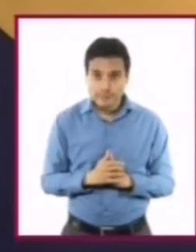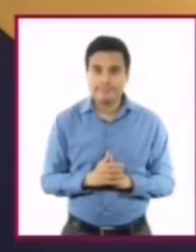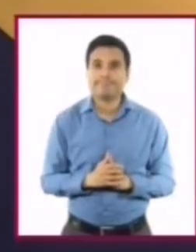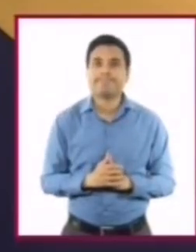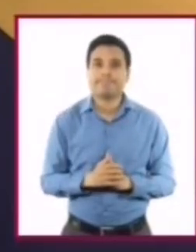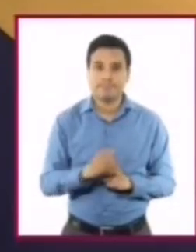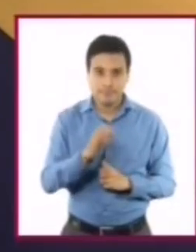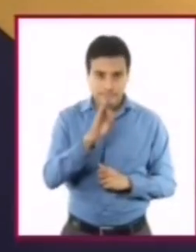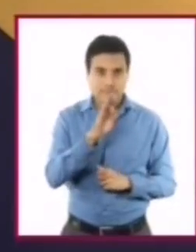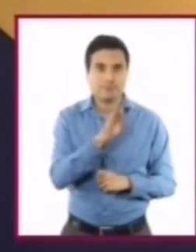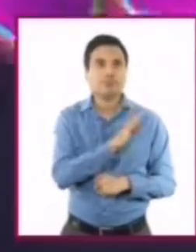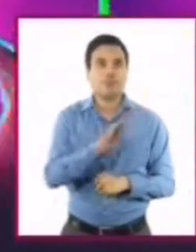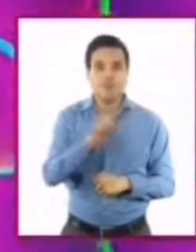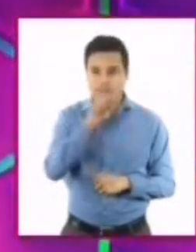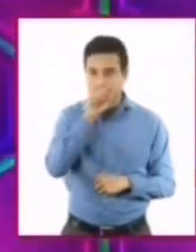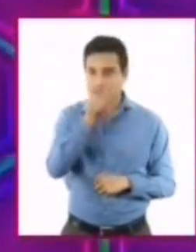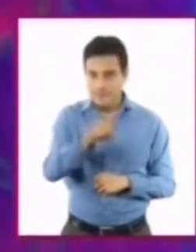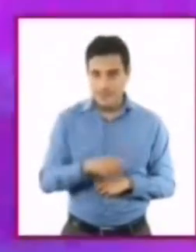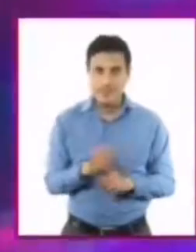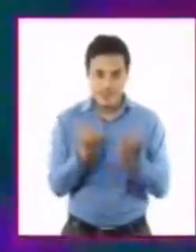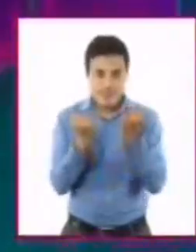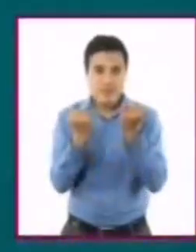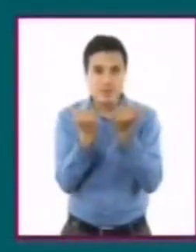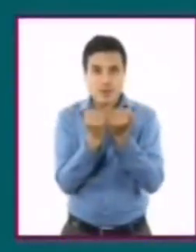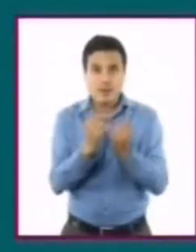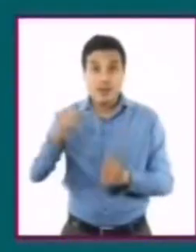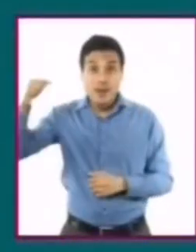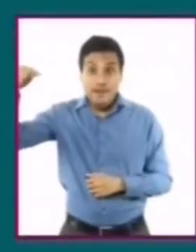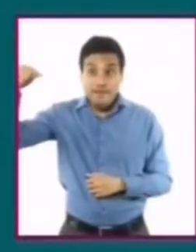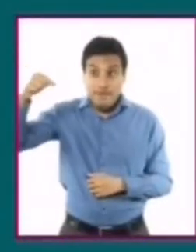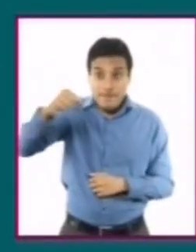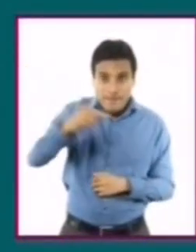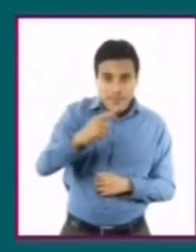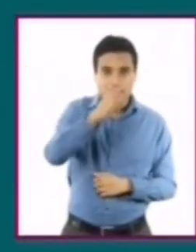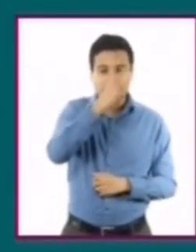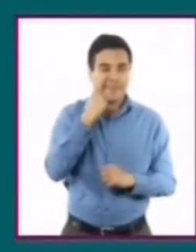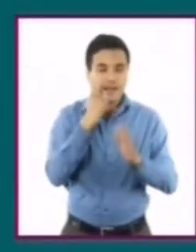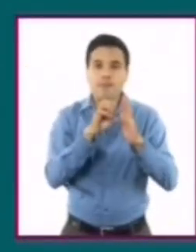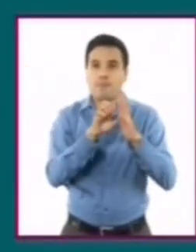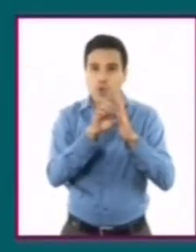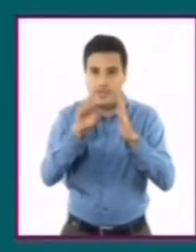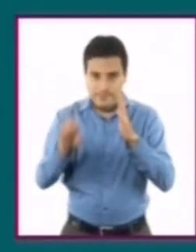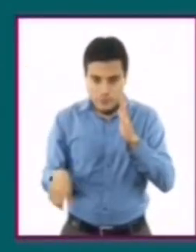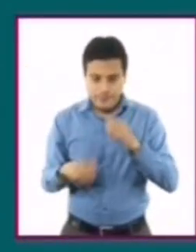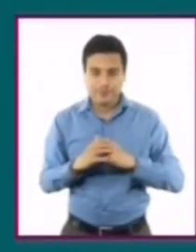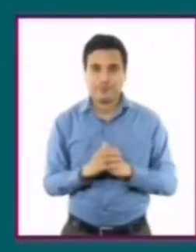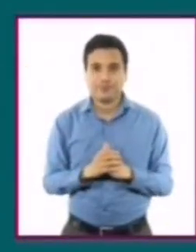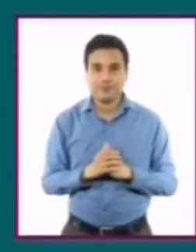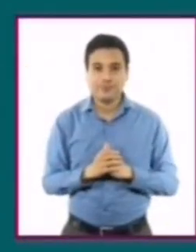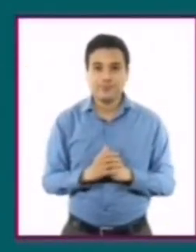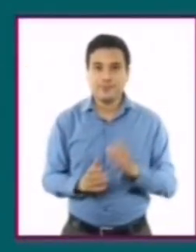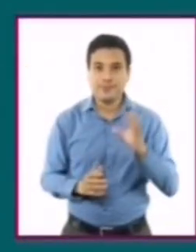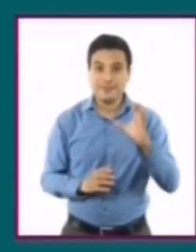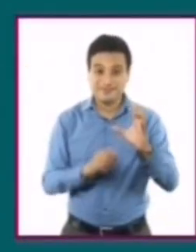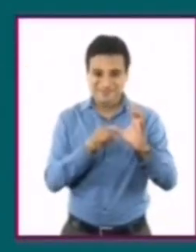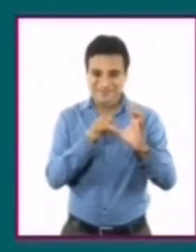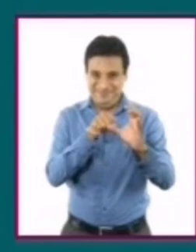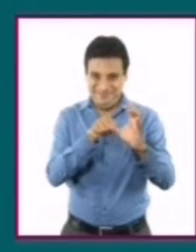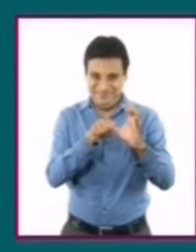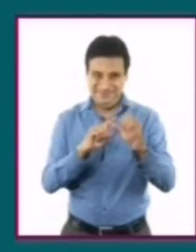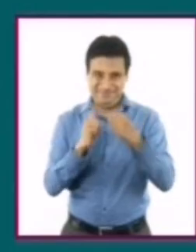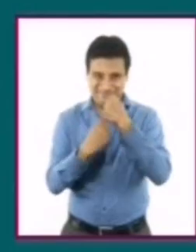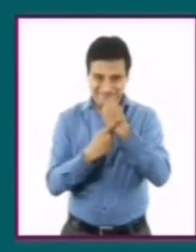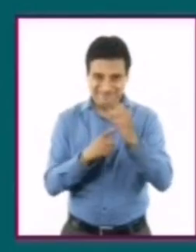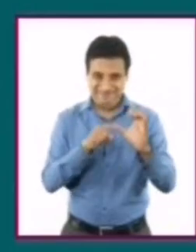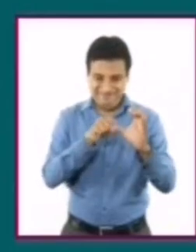la deformación del espacio-tiempo. Esto quiere decir que si la luz pasa cerca de un cuerpo en el espacio,